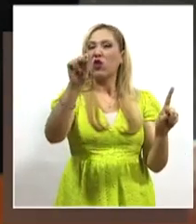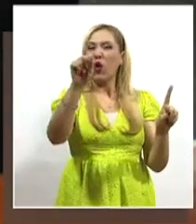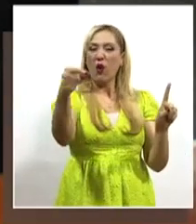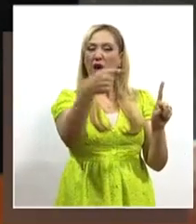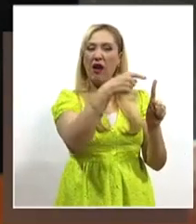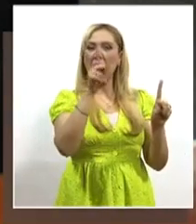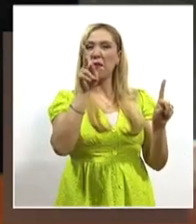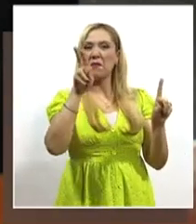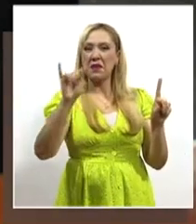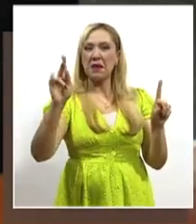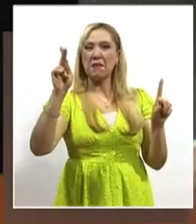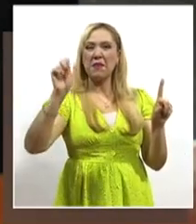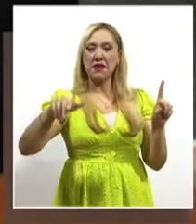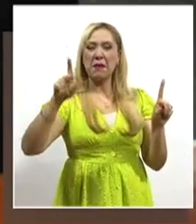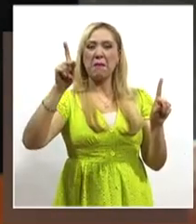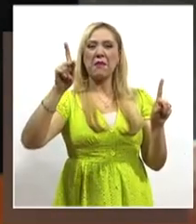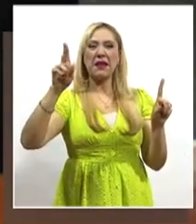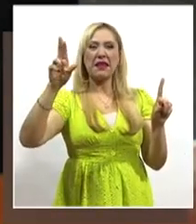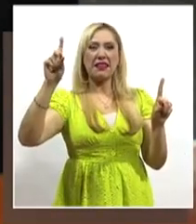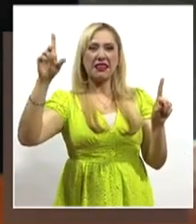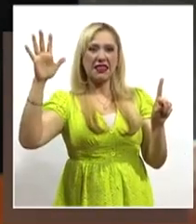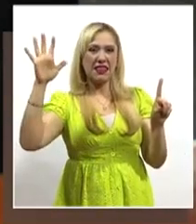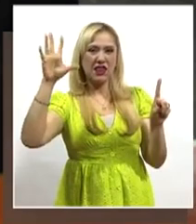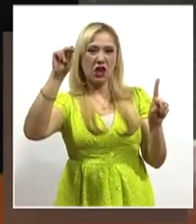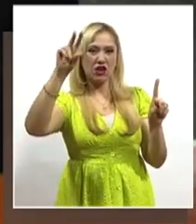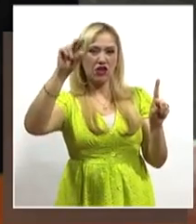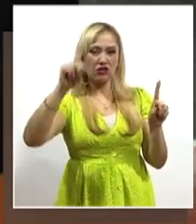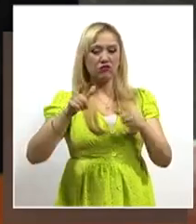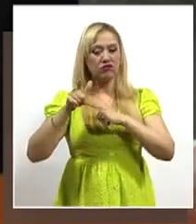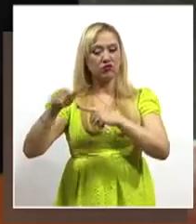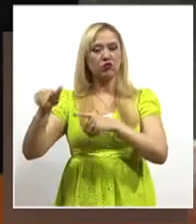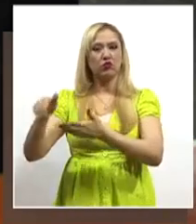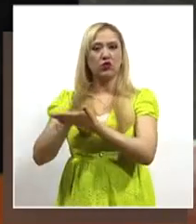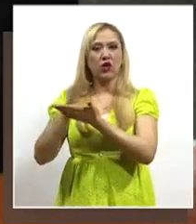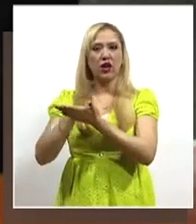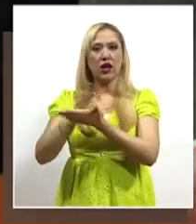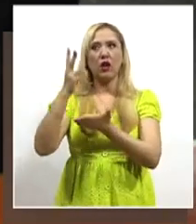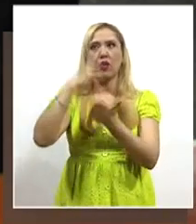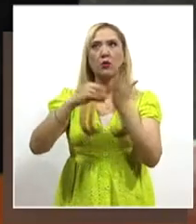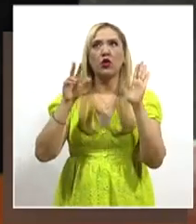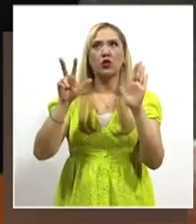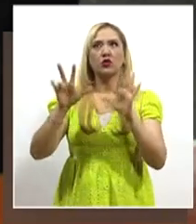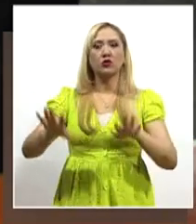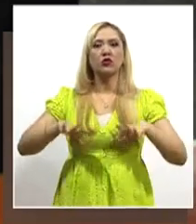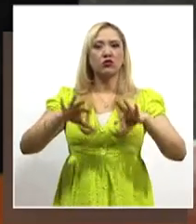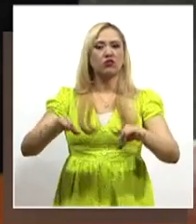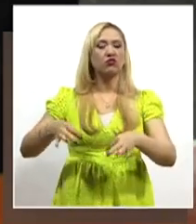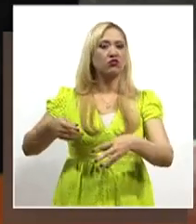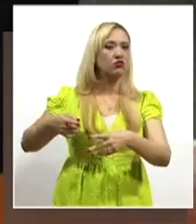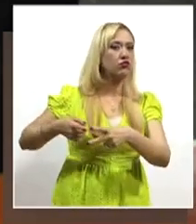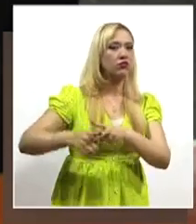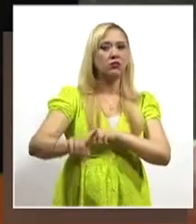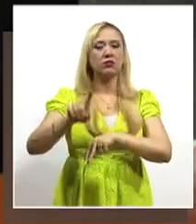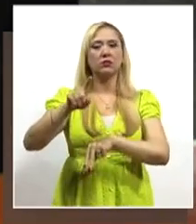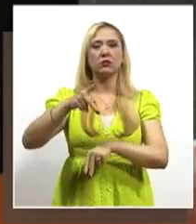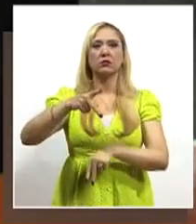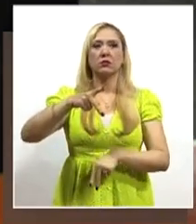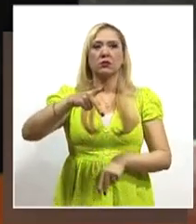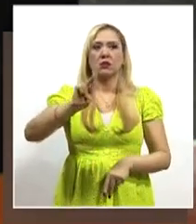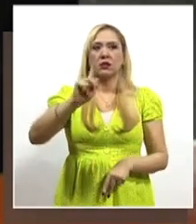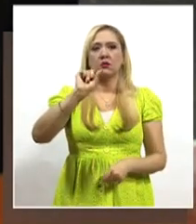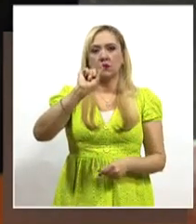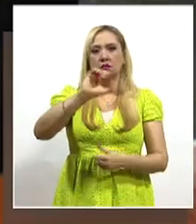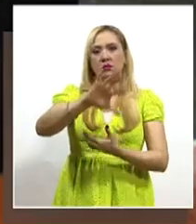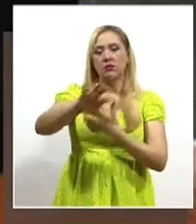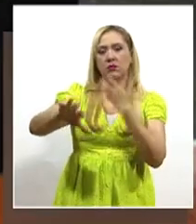con la transformación que inició en 2018, es decir, manifestaciones que fueron de naturaleza electoral y pudieron generar una